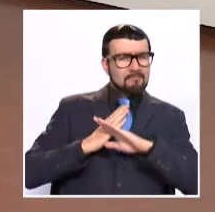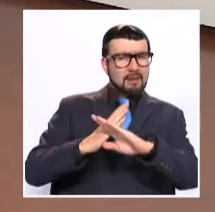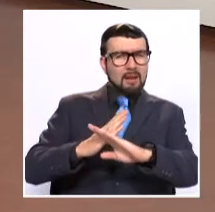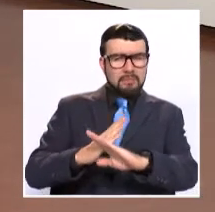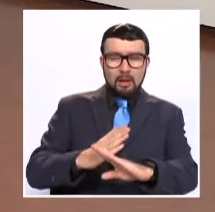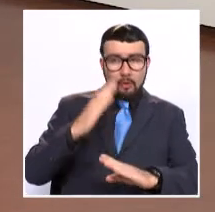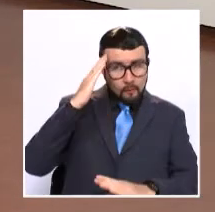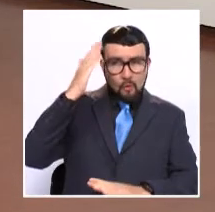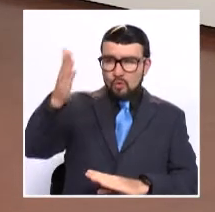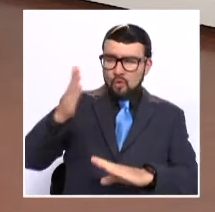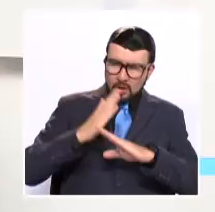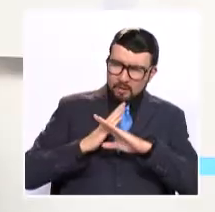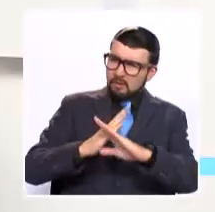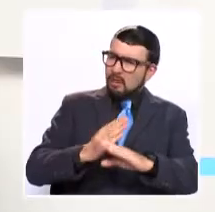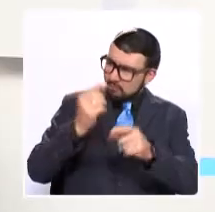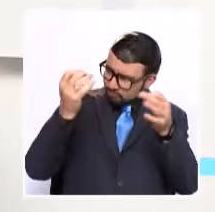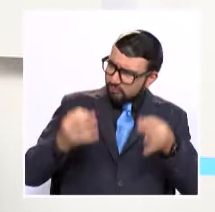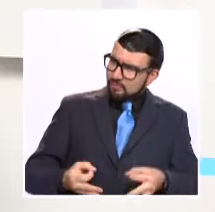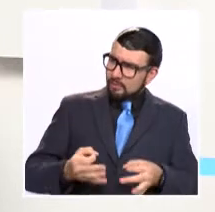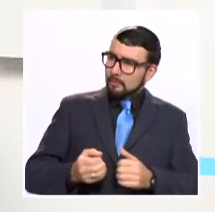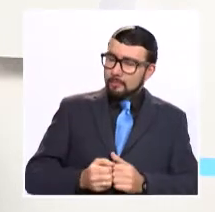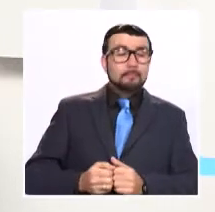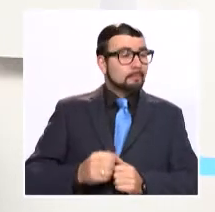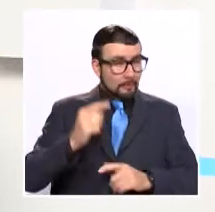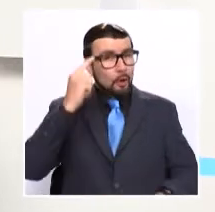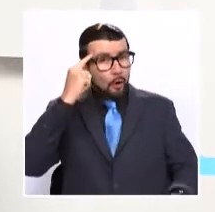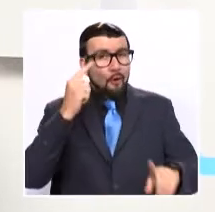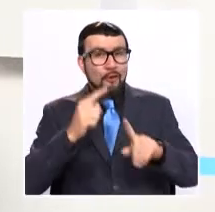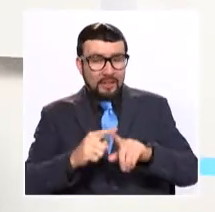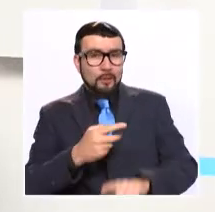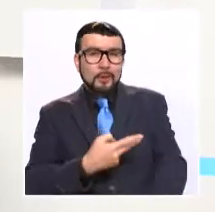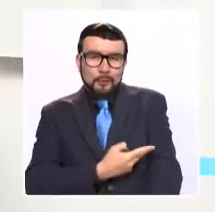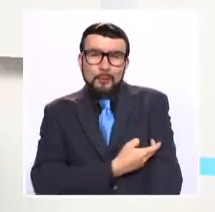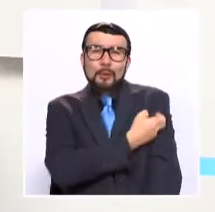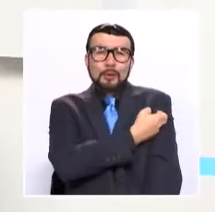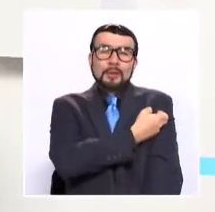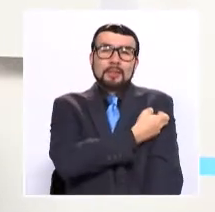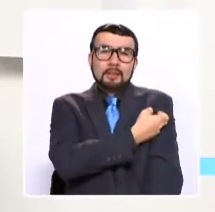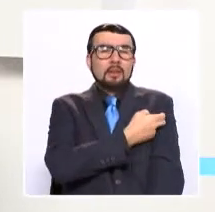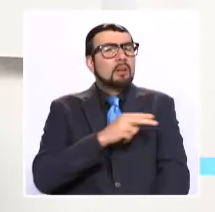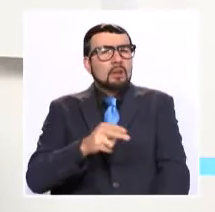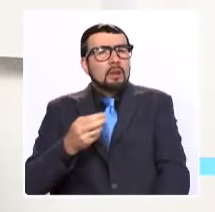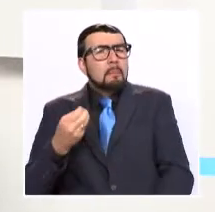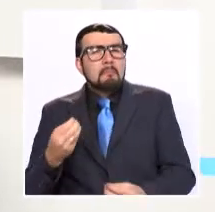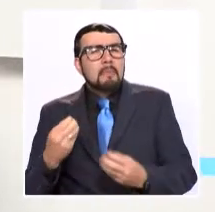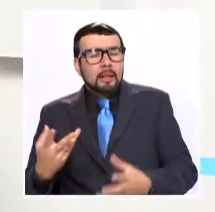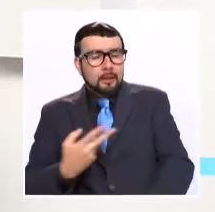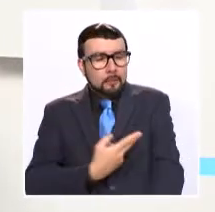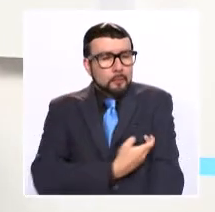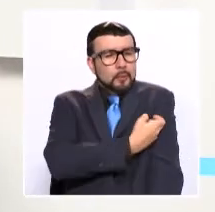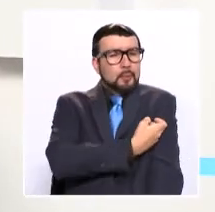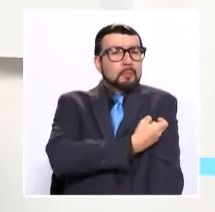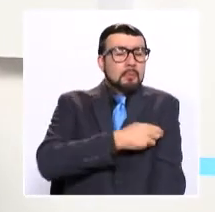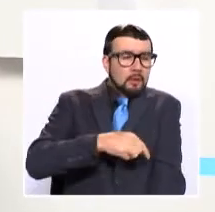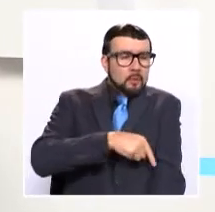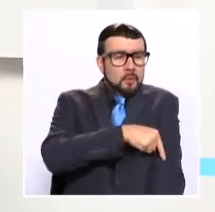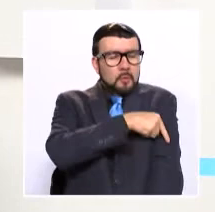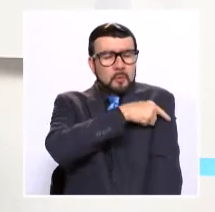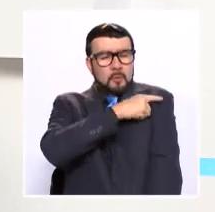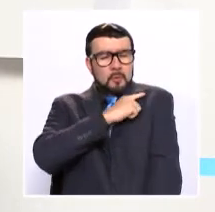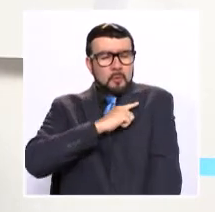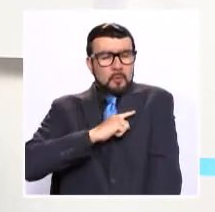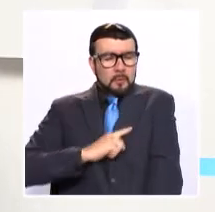dé. Sí, señor, ese es el objetivo de la vacunación. El objetivo es crear una memoria inmunológica, o